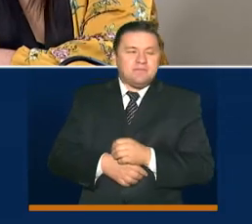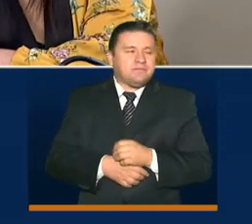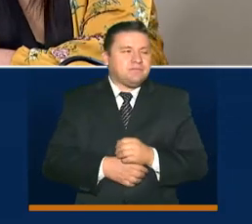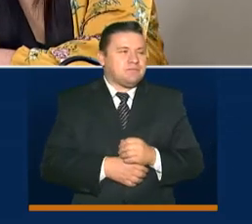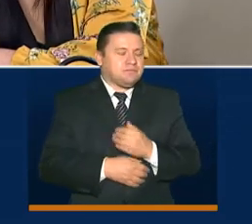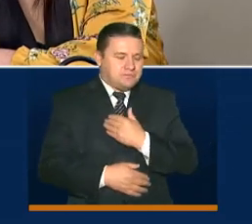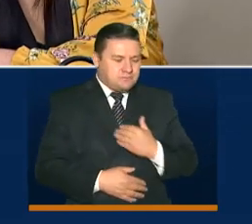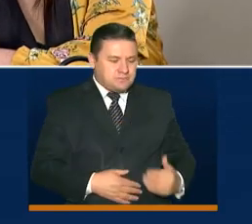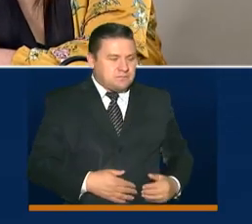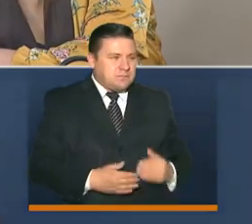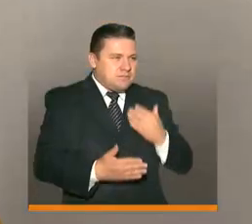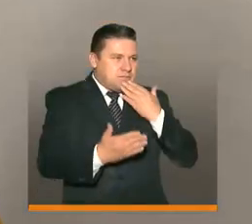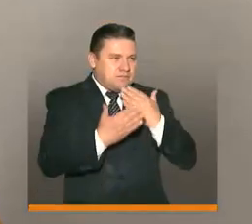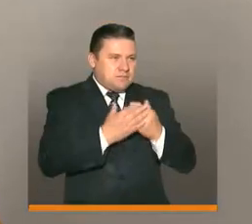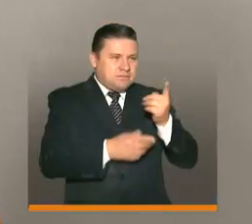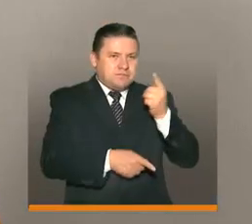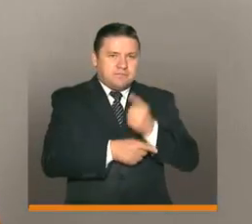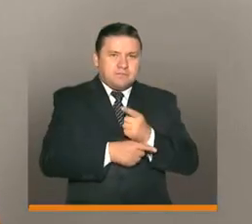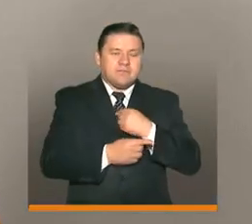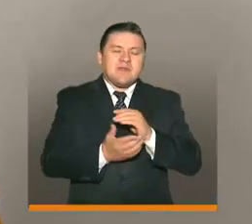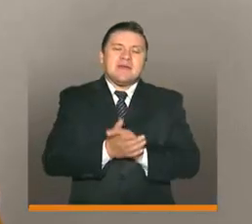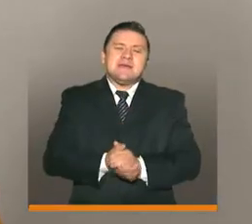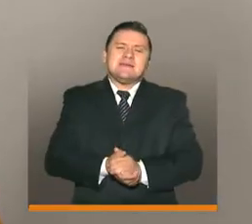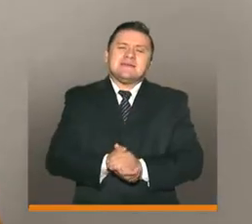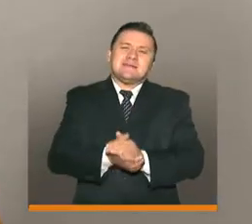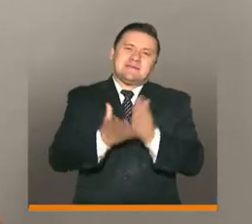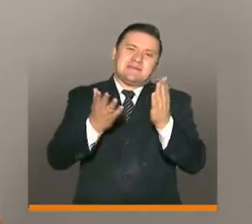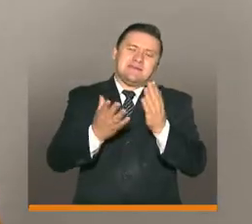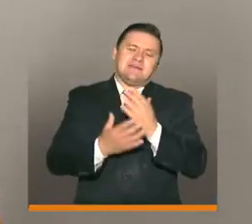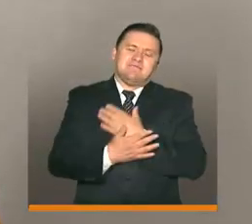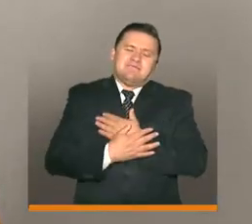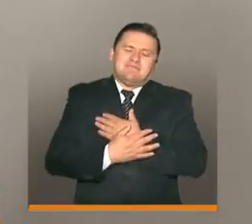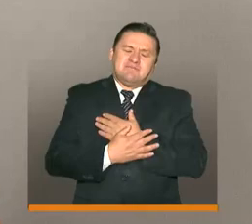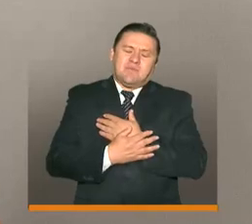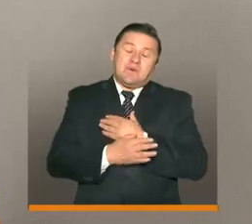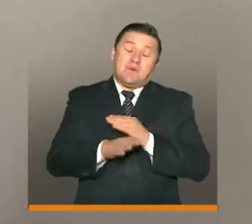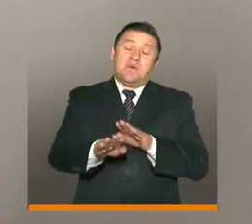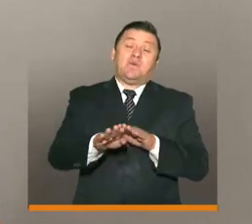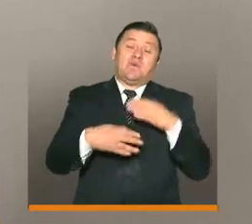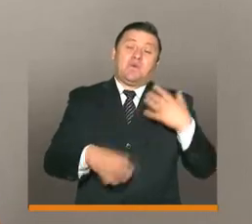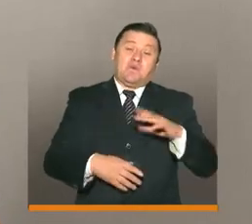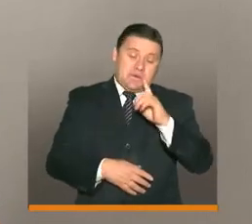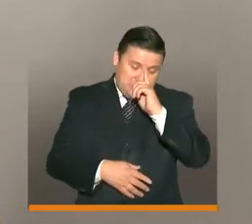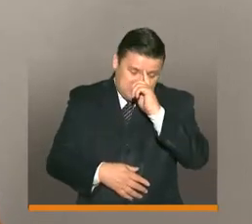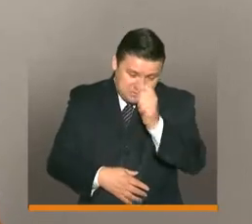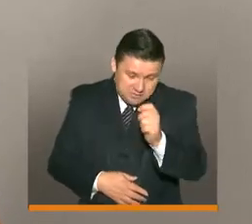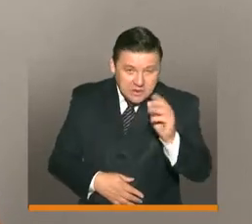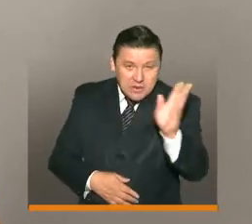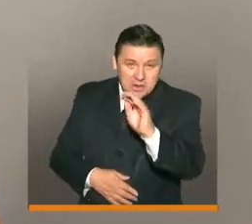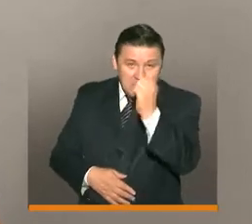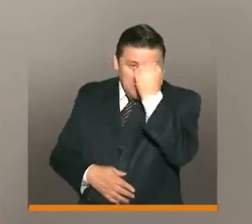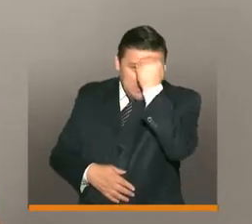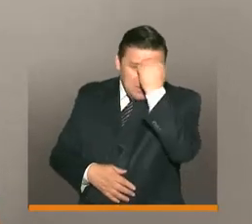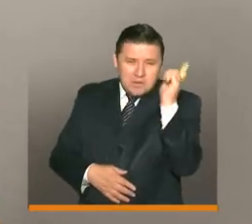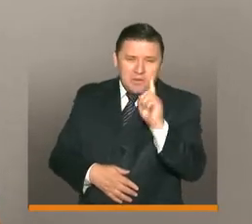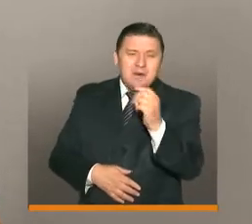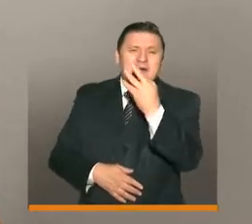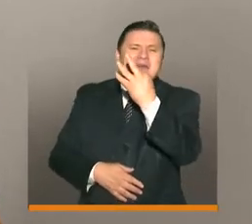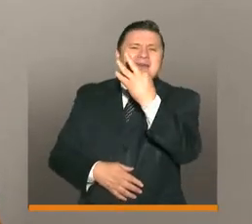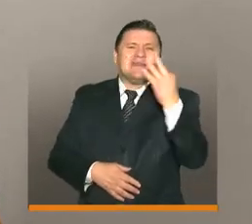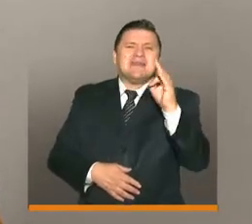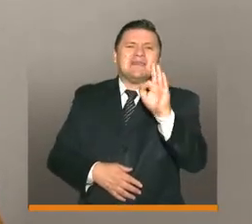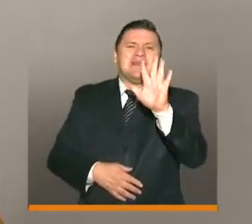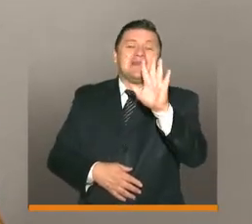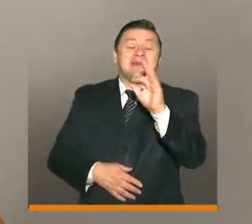Muchas gracias, presidente. Como usted mencionaba, un saludo cálido, lleno de admiración por todo el trabajo que más de